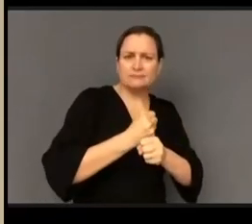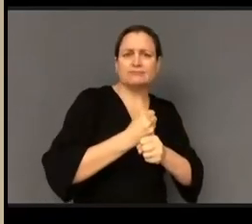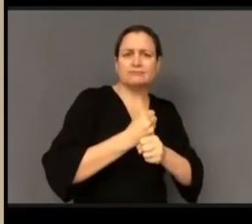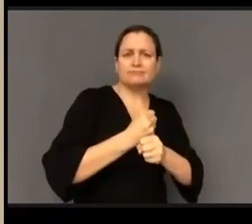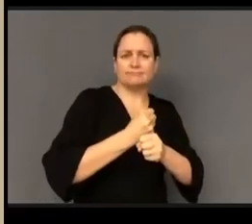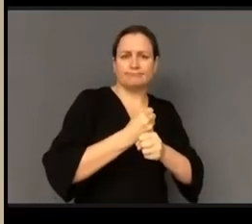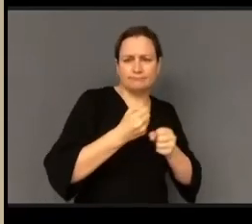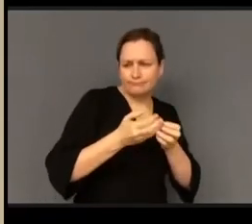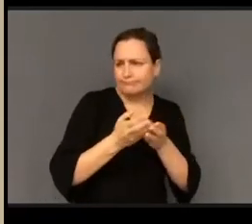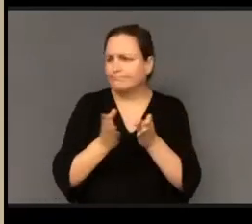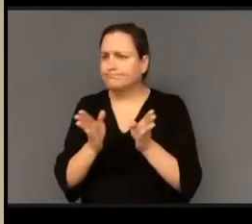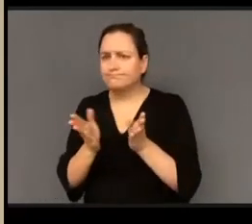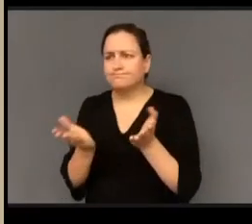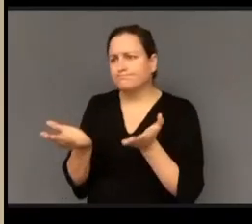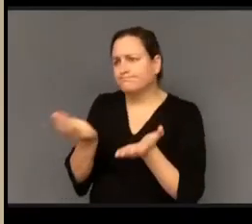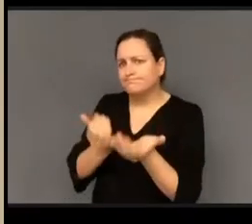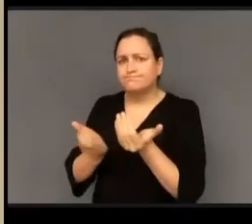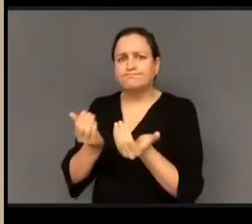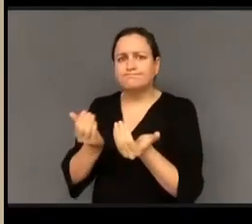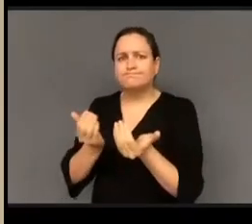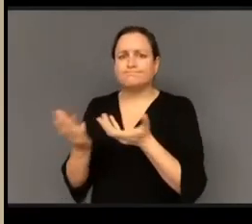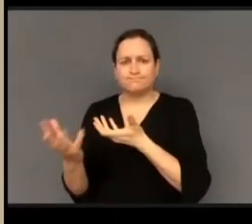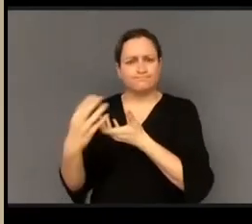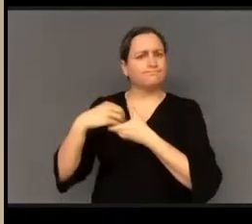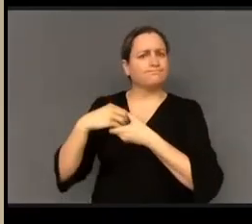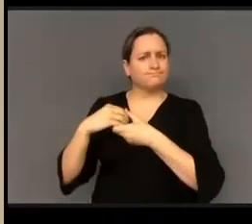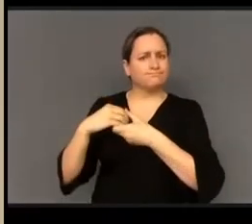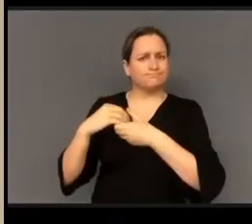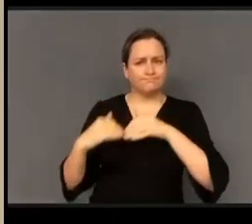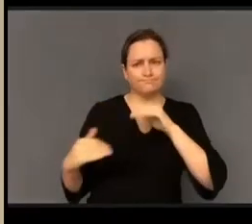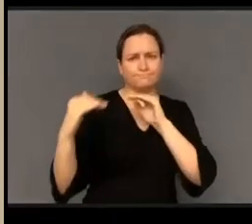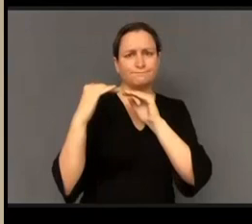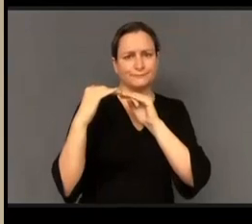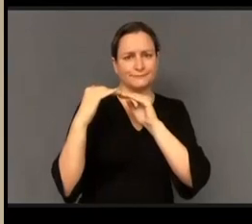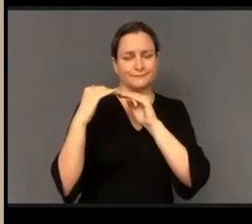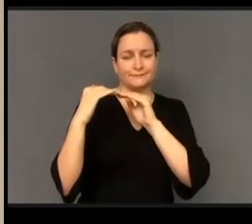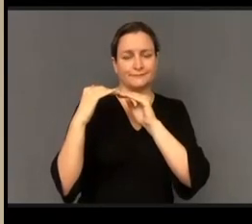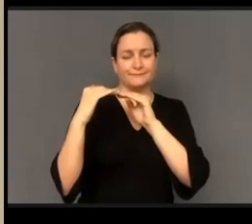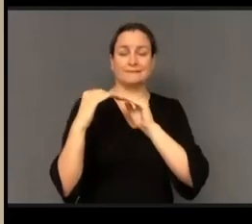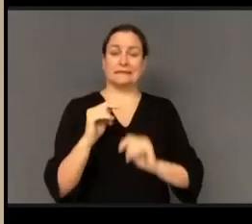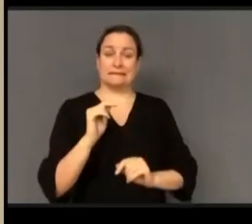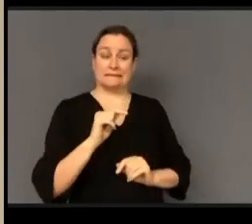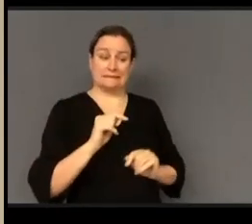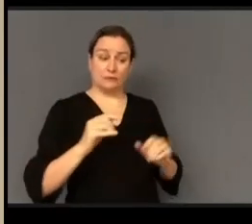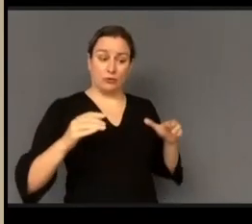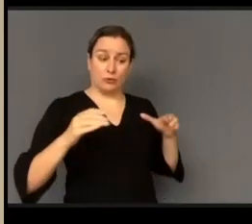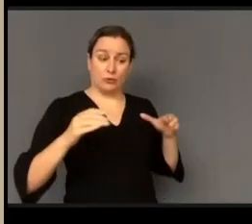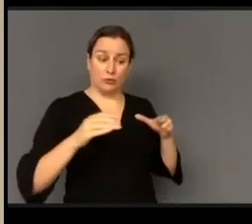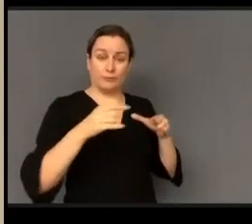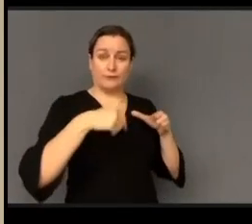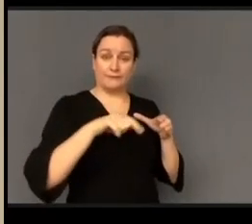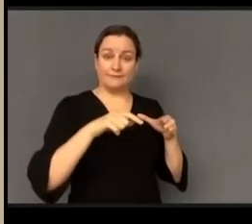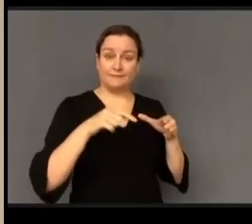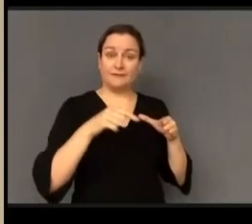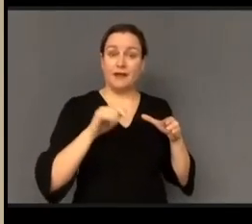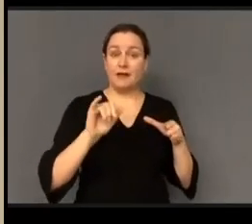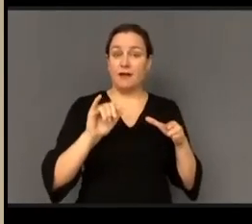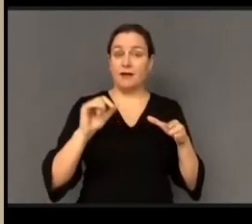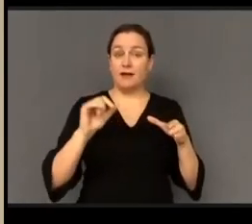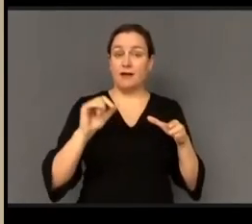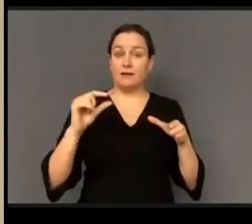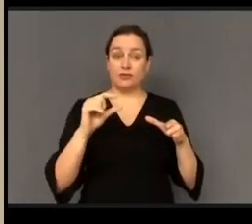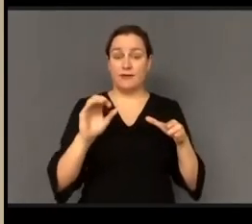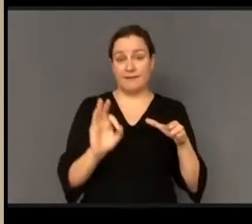hincapié en los procesos abiertos, democráticos e inclusivos, está verdaderamente en consonancia con los